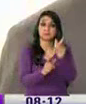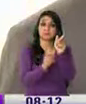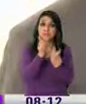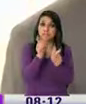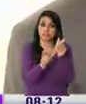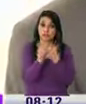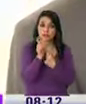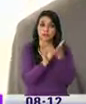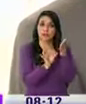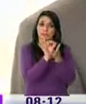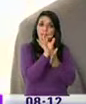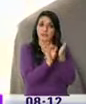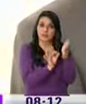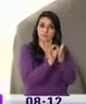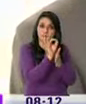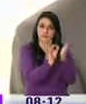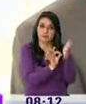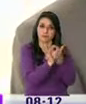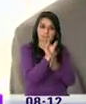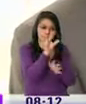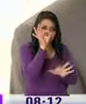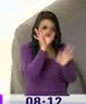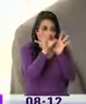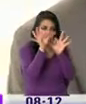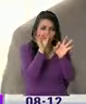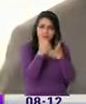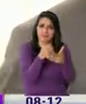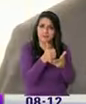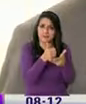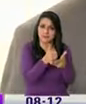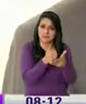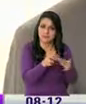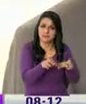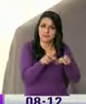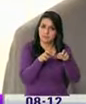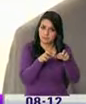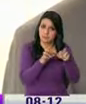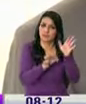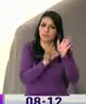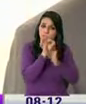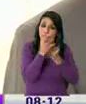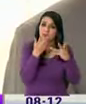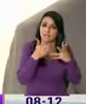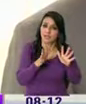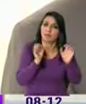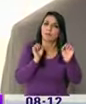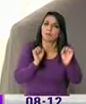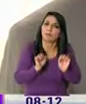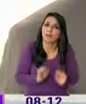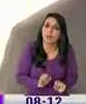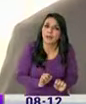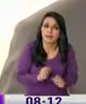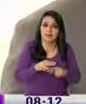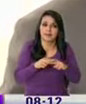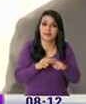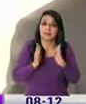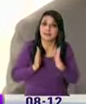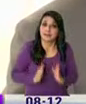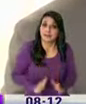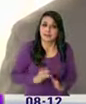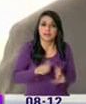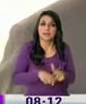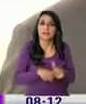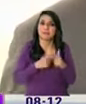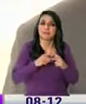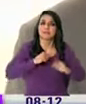personas que hayan sido adjudicadas, que sean los beneficiarios o que tengan la posibilidad de convertirse en taxistas, empiecen